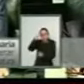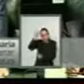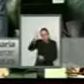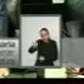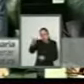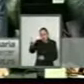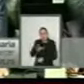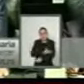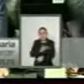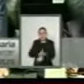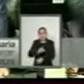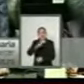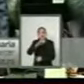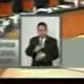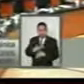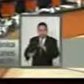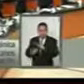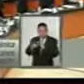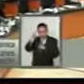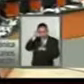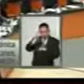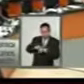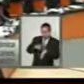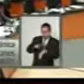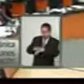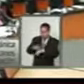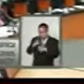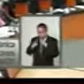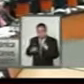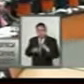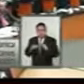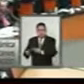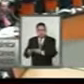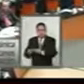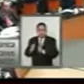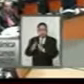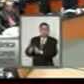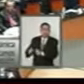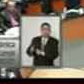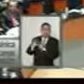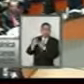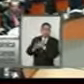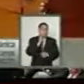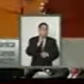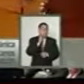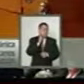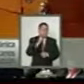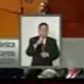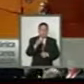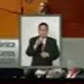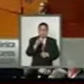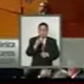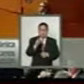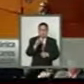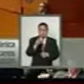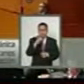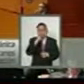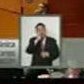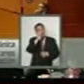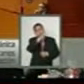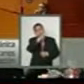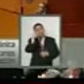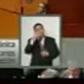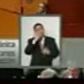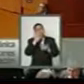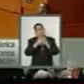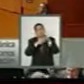con, bueno, digamos, en estricto apego a la norma, llega al Pleno del Senado, y en el Pleno del Senado, pues tanto el PRD como el PT